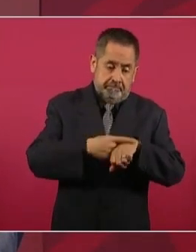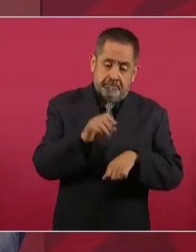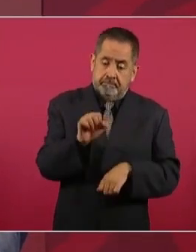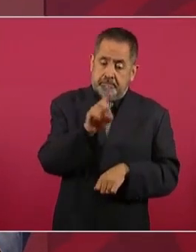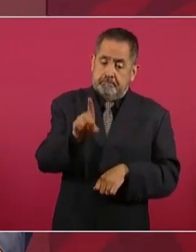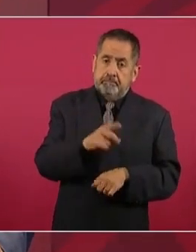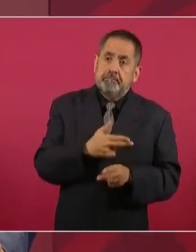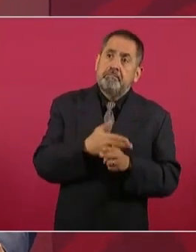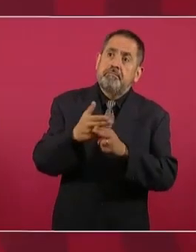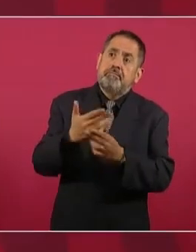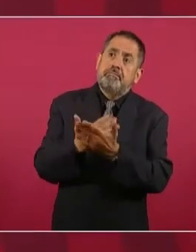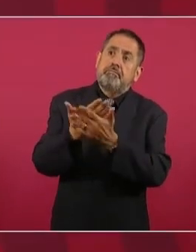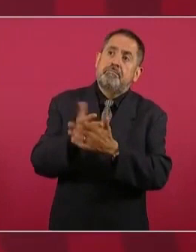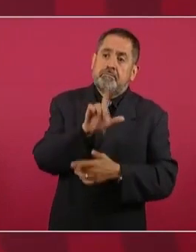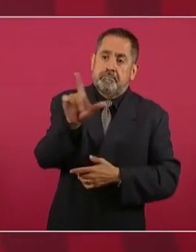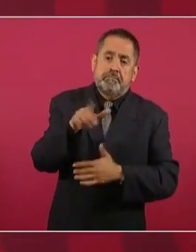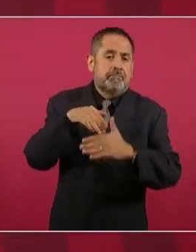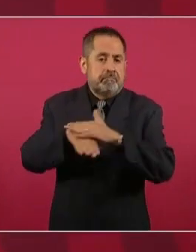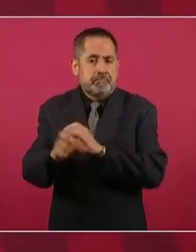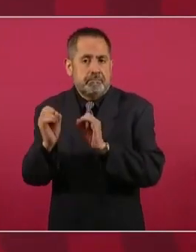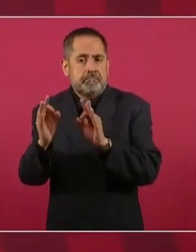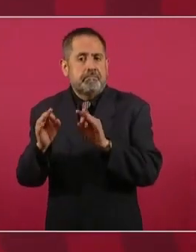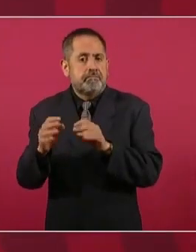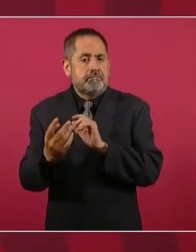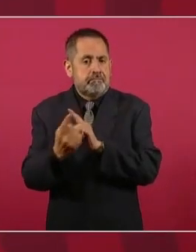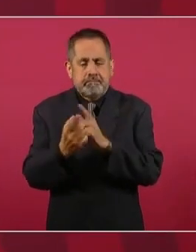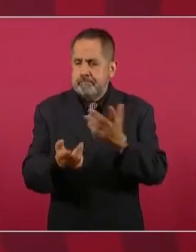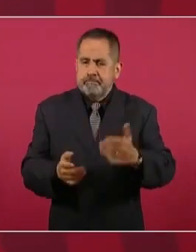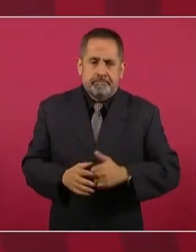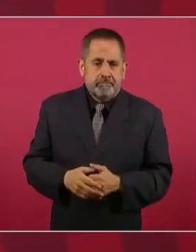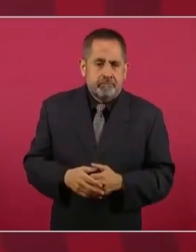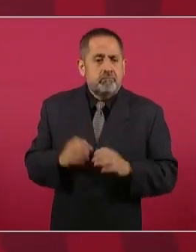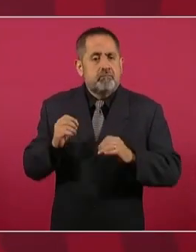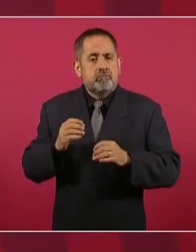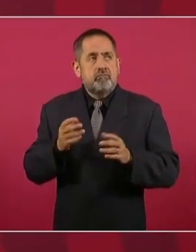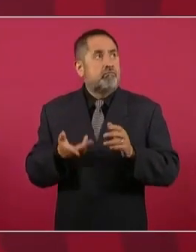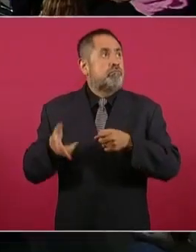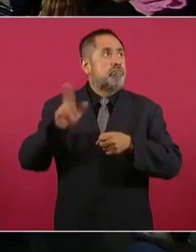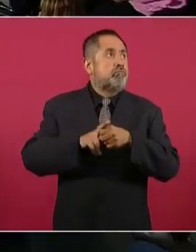fin de semana. Y en equipo lo mismo.